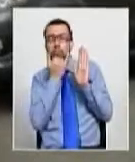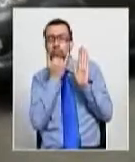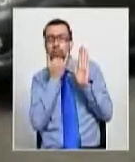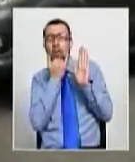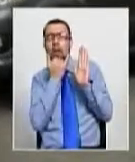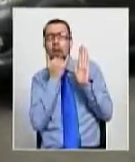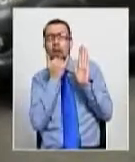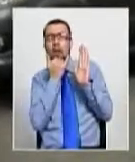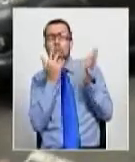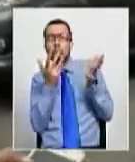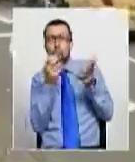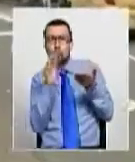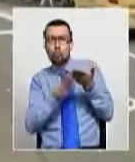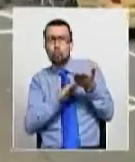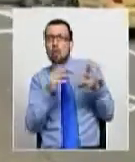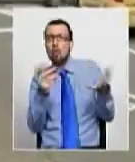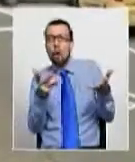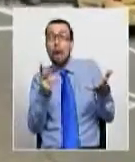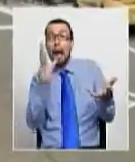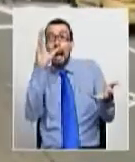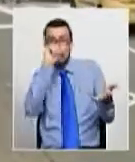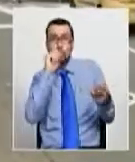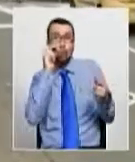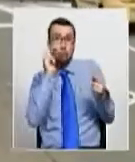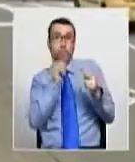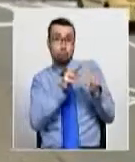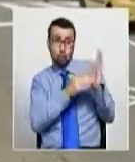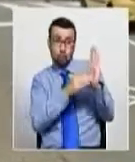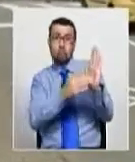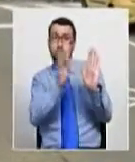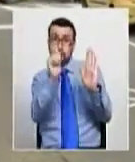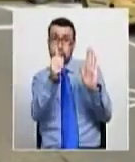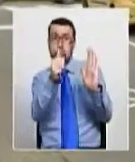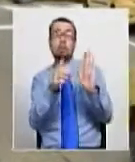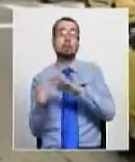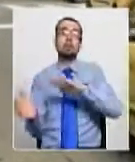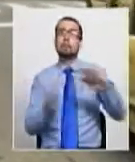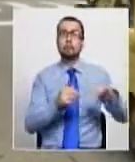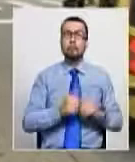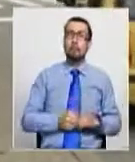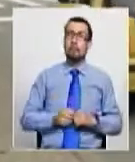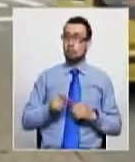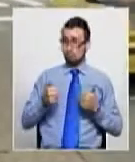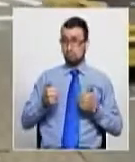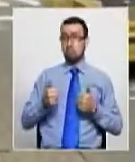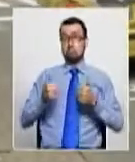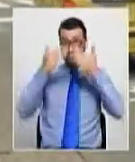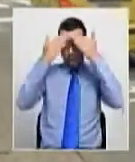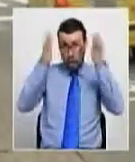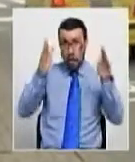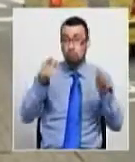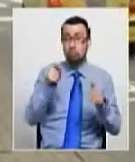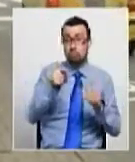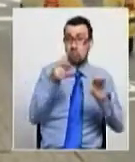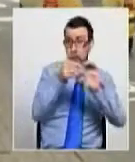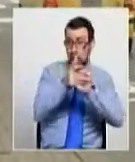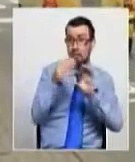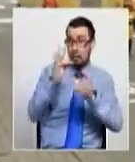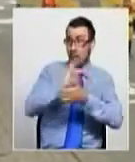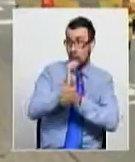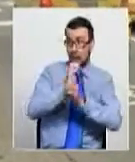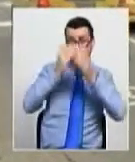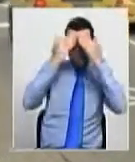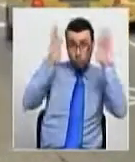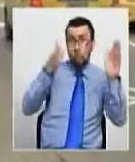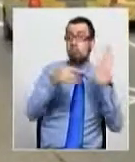posibles soluciones que le están dando si sería muy importante porque telecafé es un canal público y es un canal